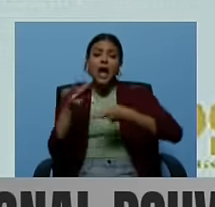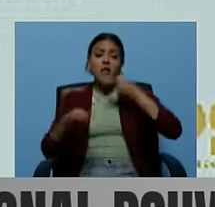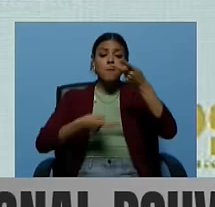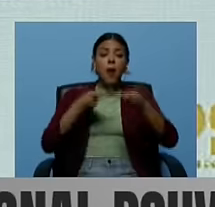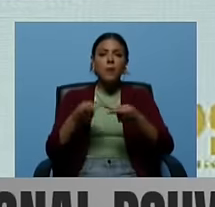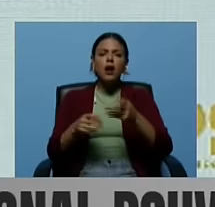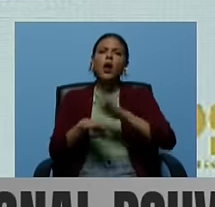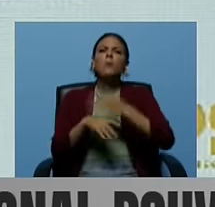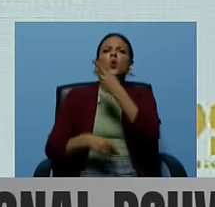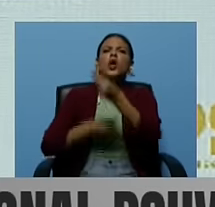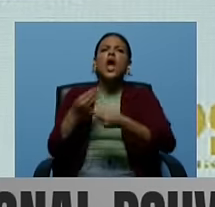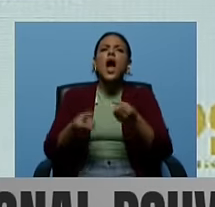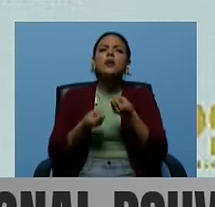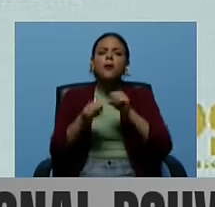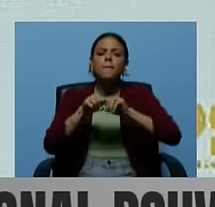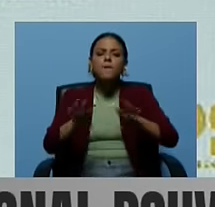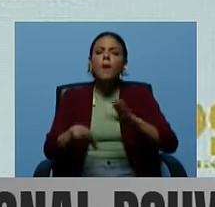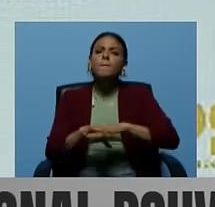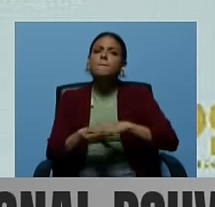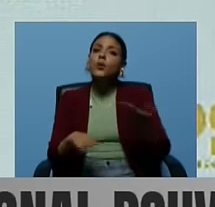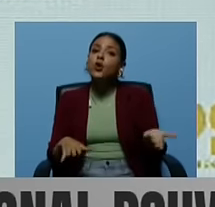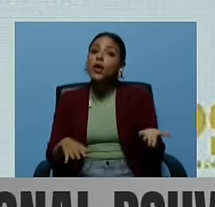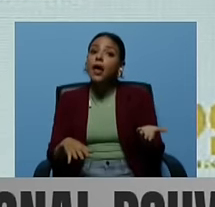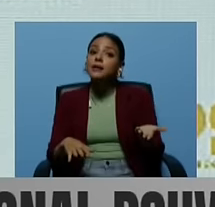algo será.